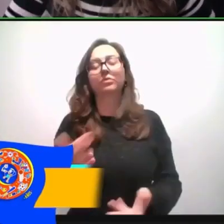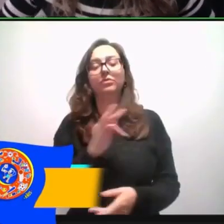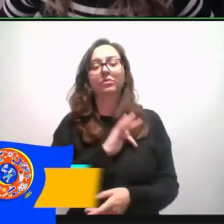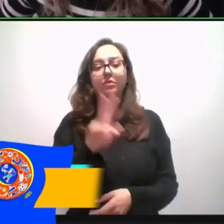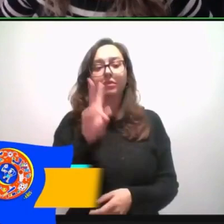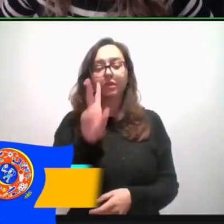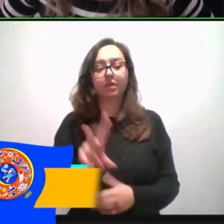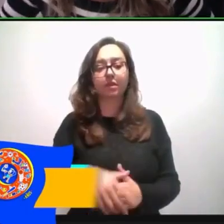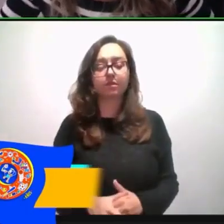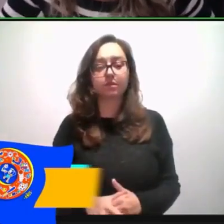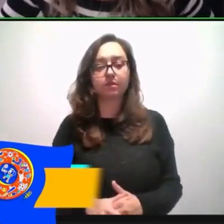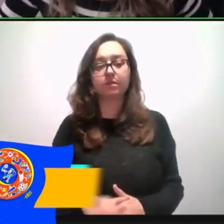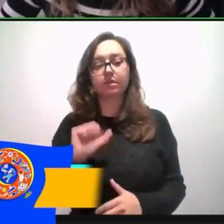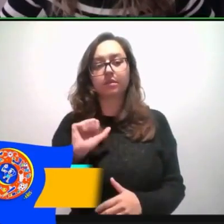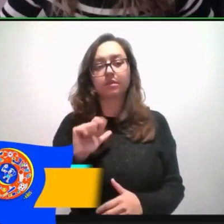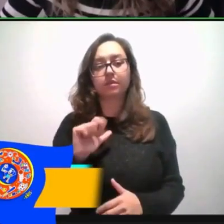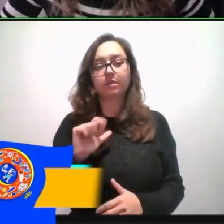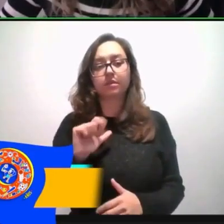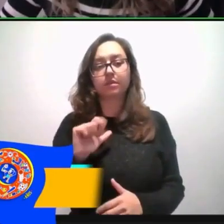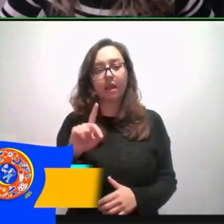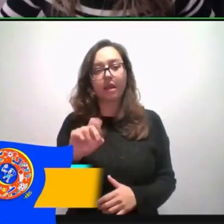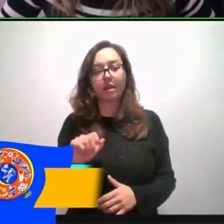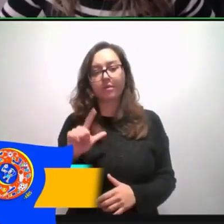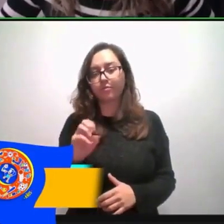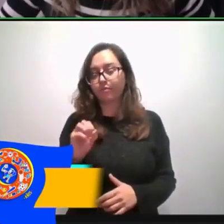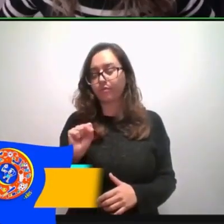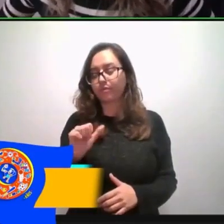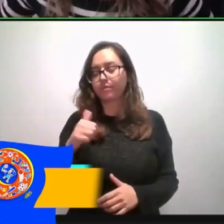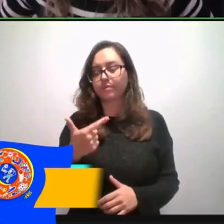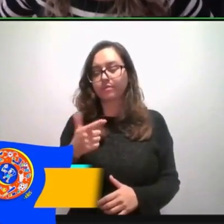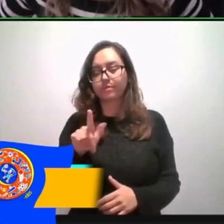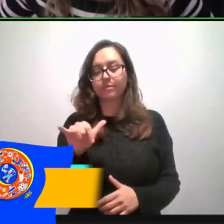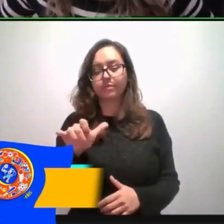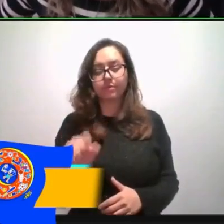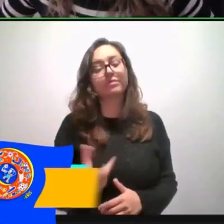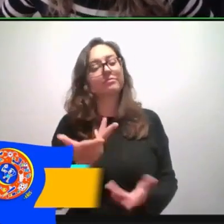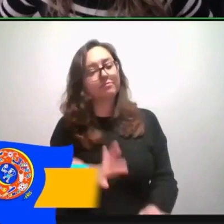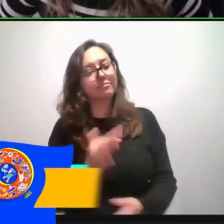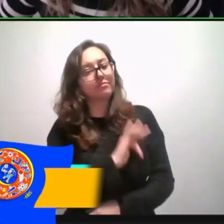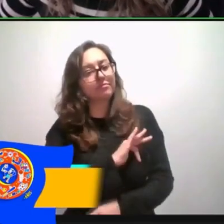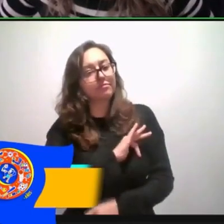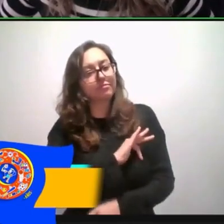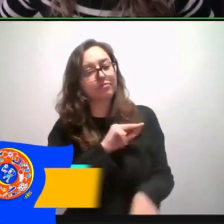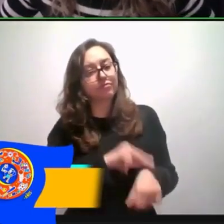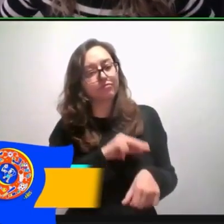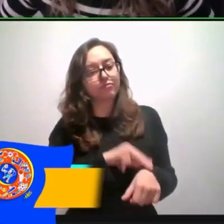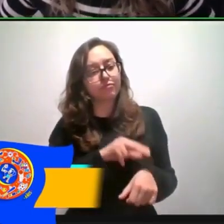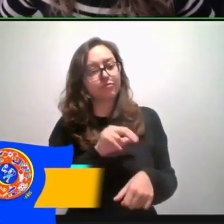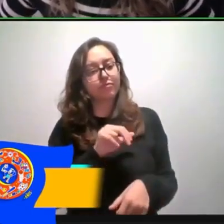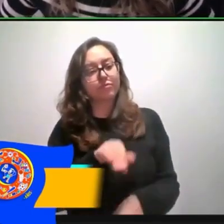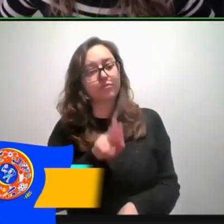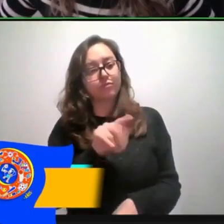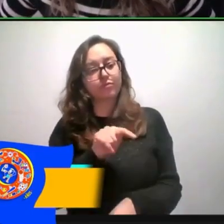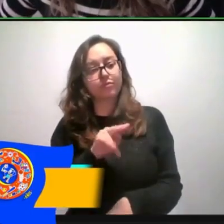Los Ángeles Ríos Ruiz nos dice: enhorabuena al doctor Antonio Fuente del Campo por tan excelente ponencia y el tratamiento del tema.